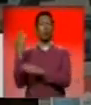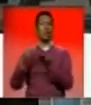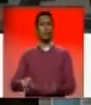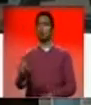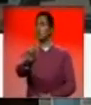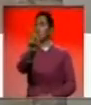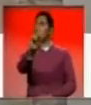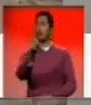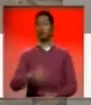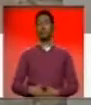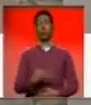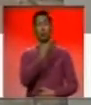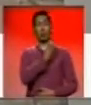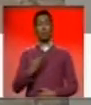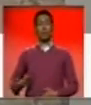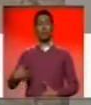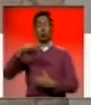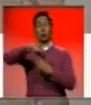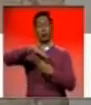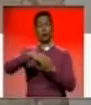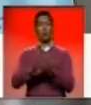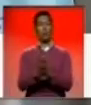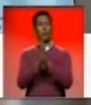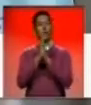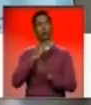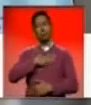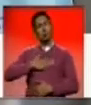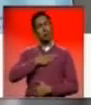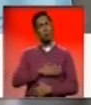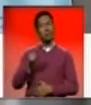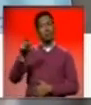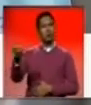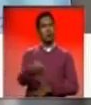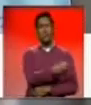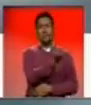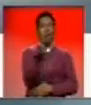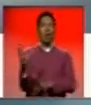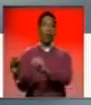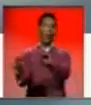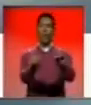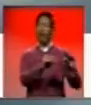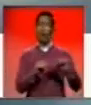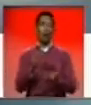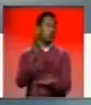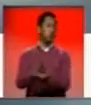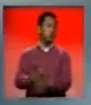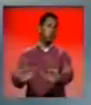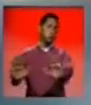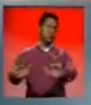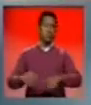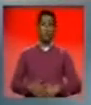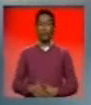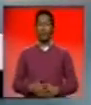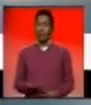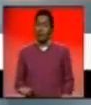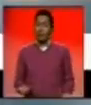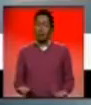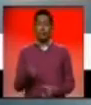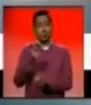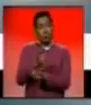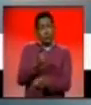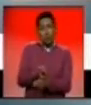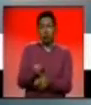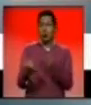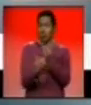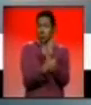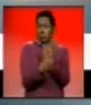Nacional Electoral, Juan Pablo Pozo, solicitó que no se politice el caso de los hermanos Restrepo. Es obvio que al no haber una partida de defunción y no